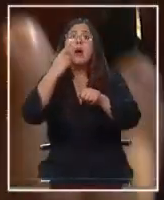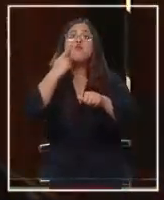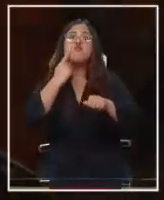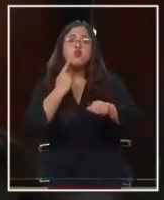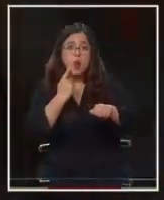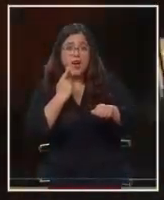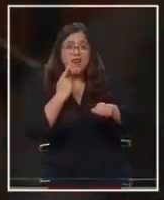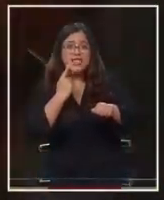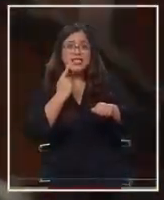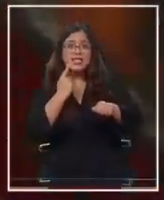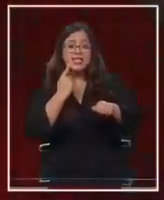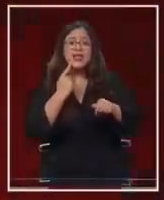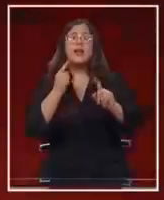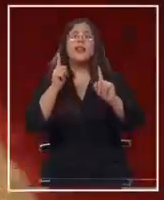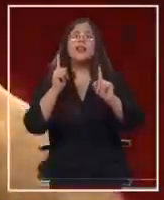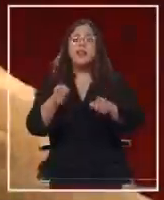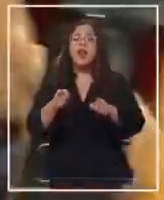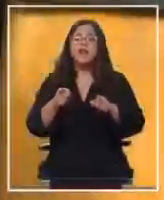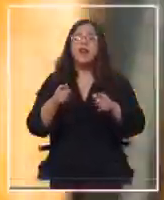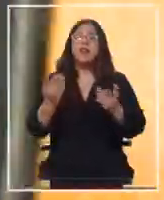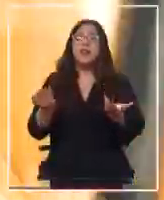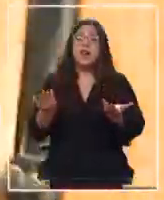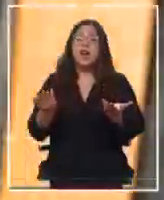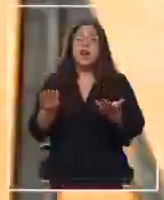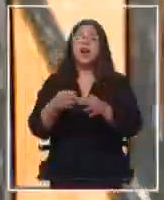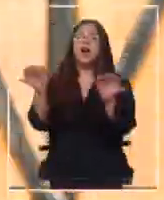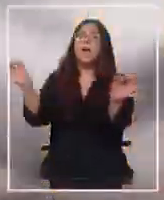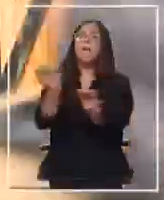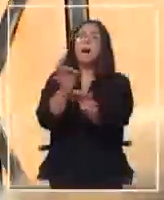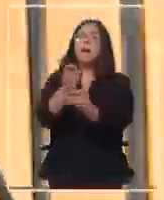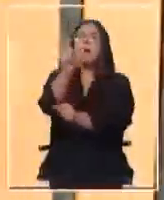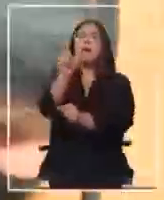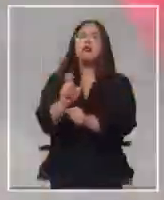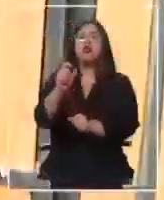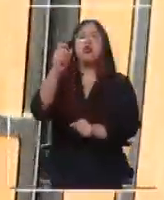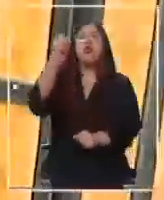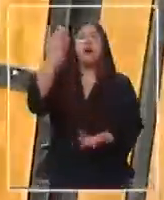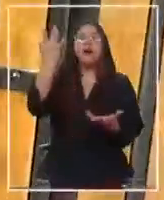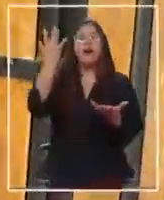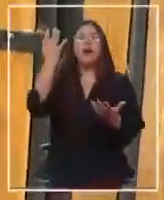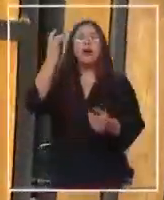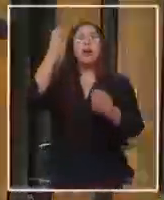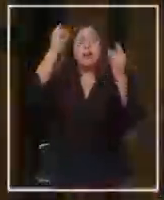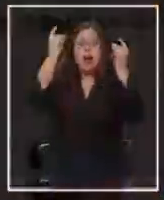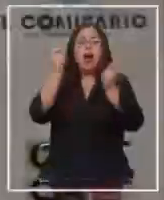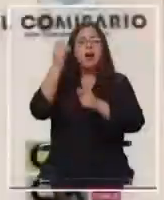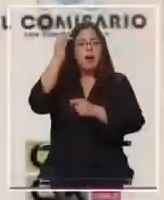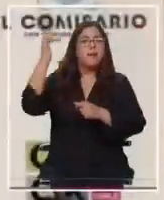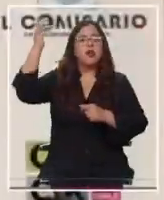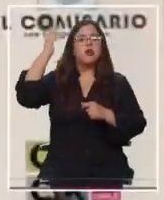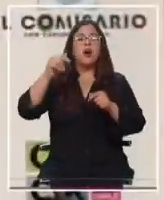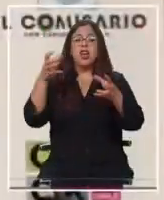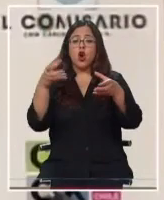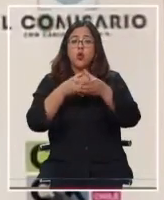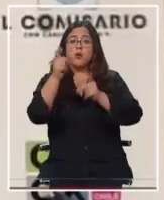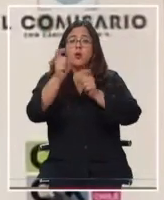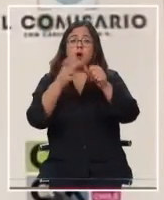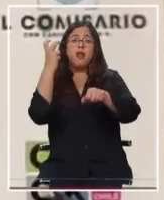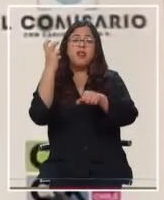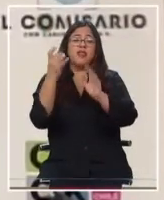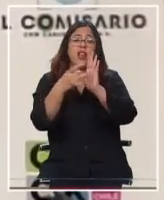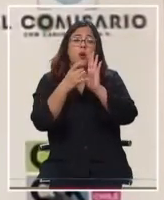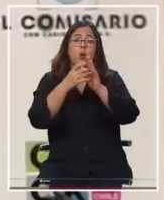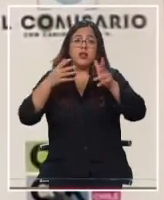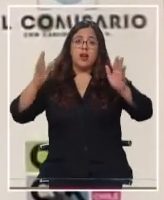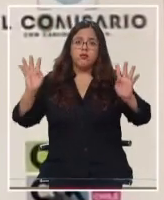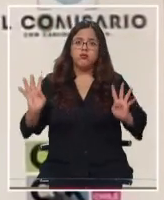simulacros autogestionados deben contar siempre con la orientación de un experto. Los turbazos que se están realizando, las personas pueden estar portando